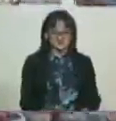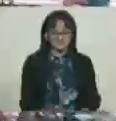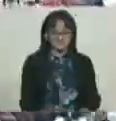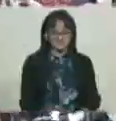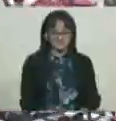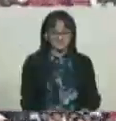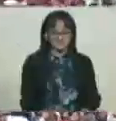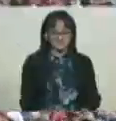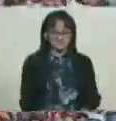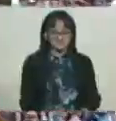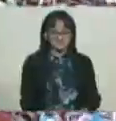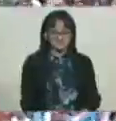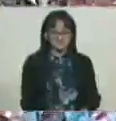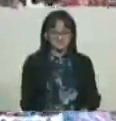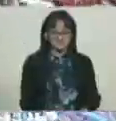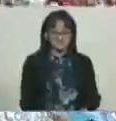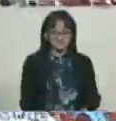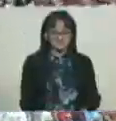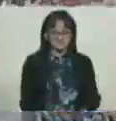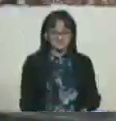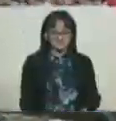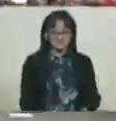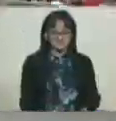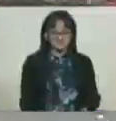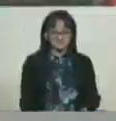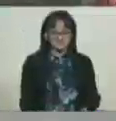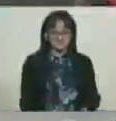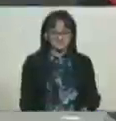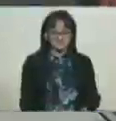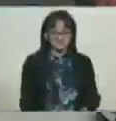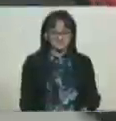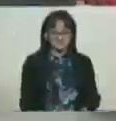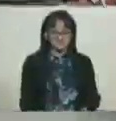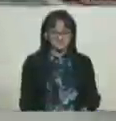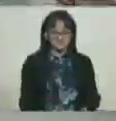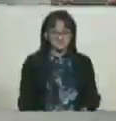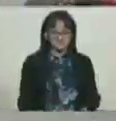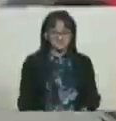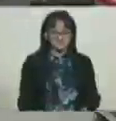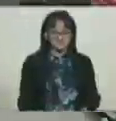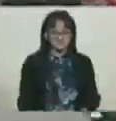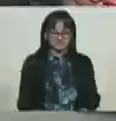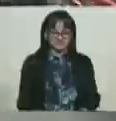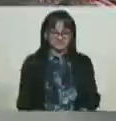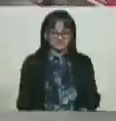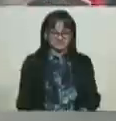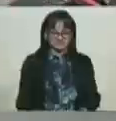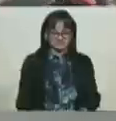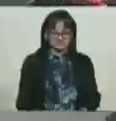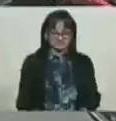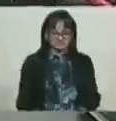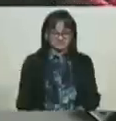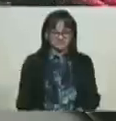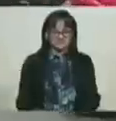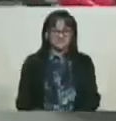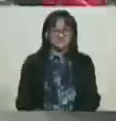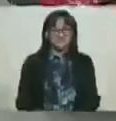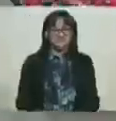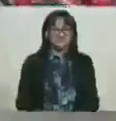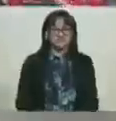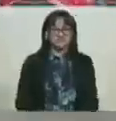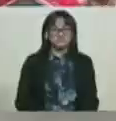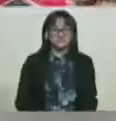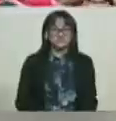un poquito desafinado pero sabroso cantar con el pueblo a amar con el pueblo